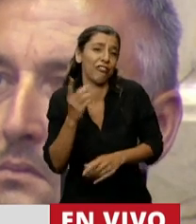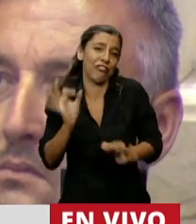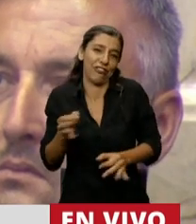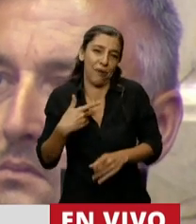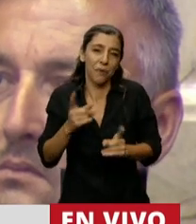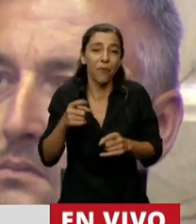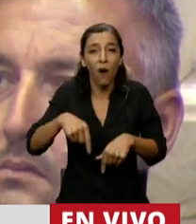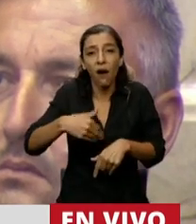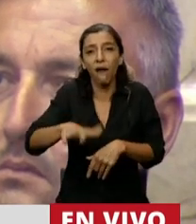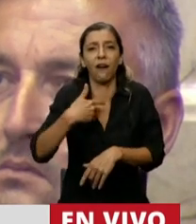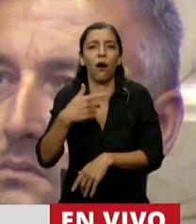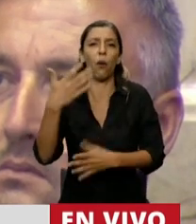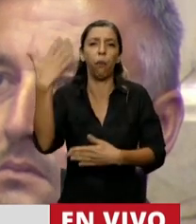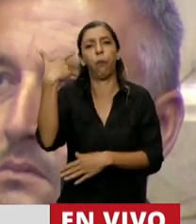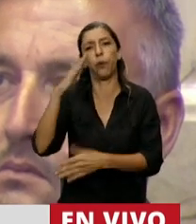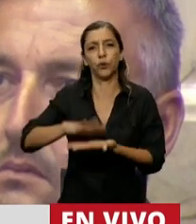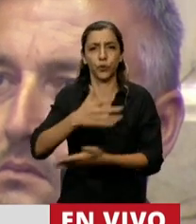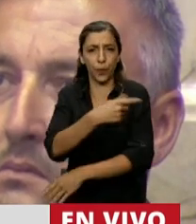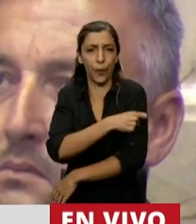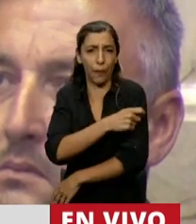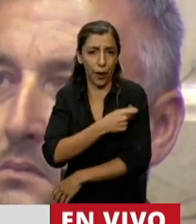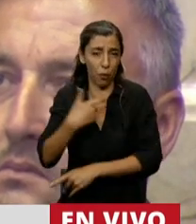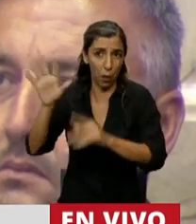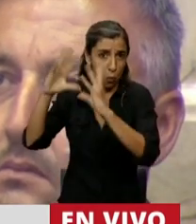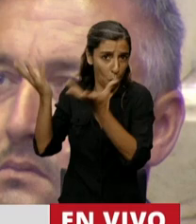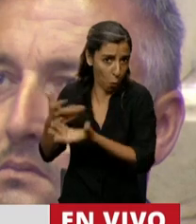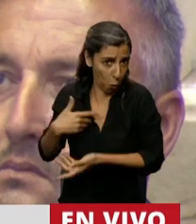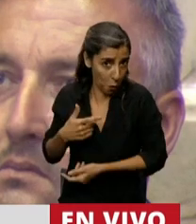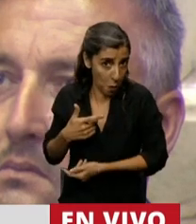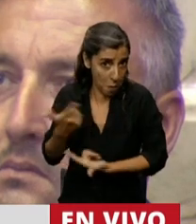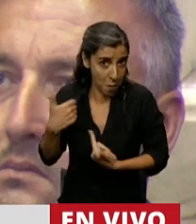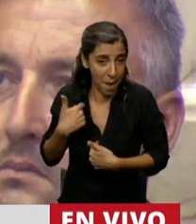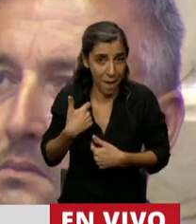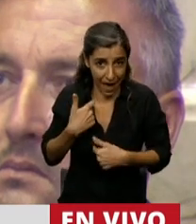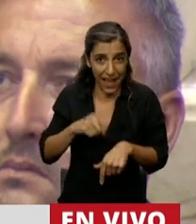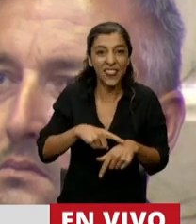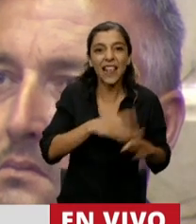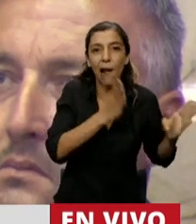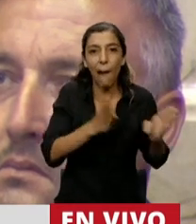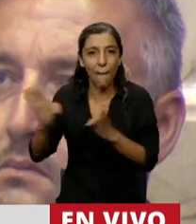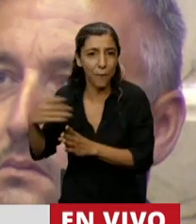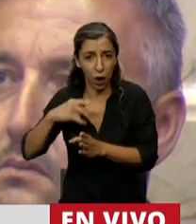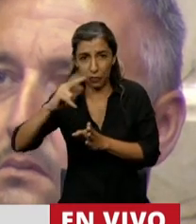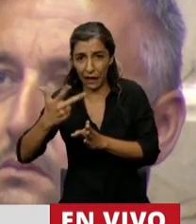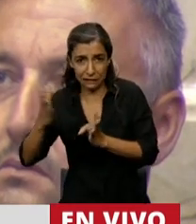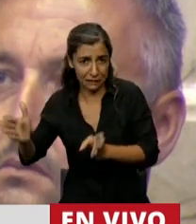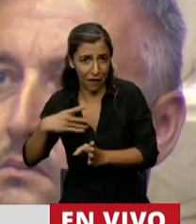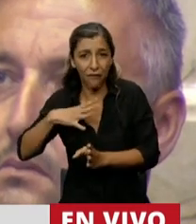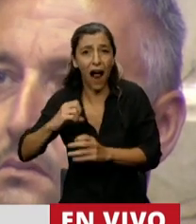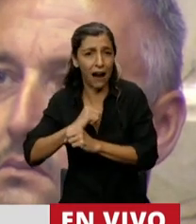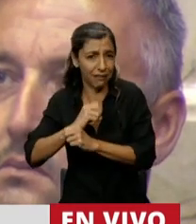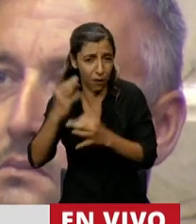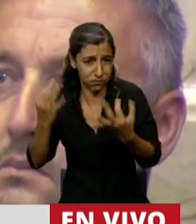ni ha terminado la fase 2, ni qué hablar de la fase 3. Miren, eso sí, Cristina quiere seguir cobrando las